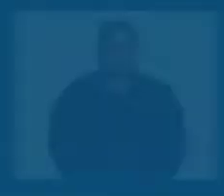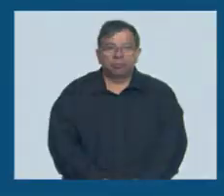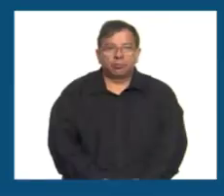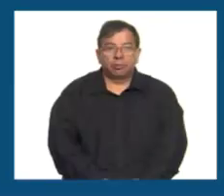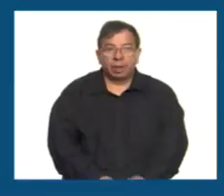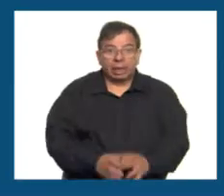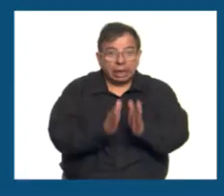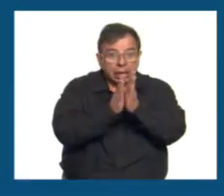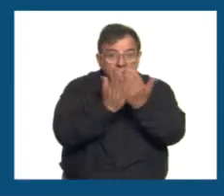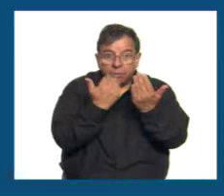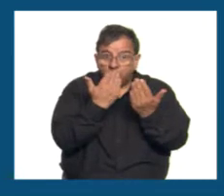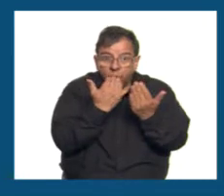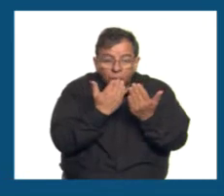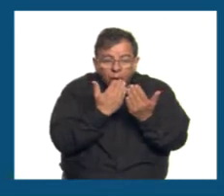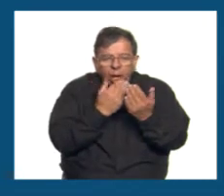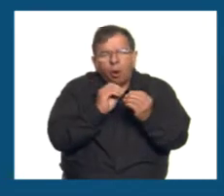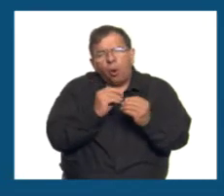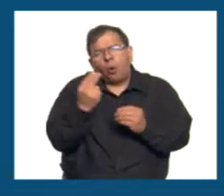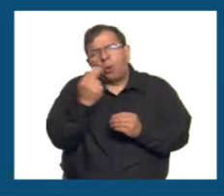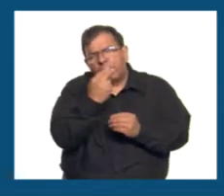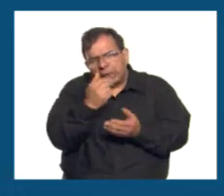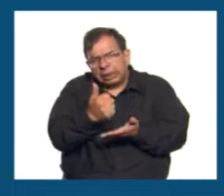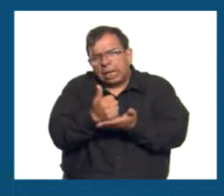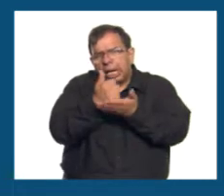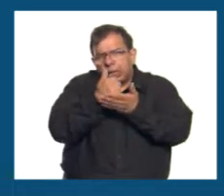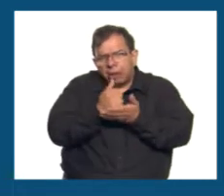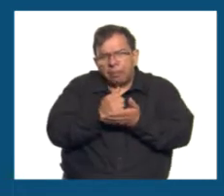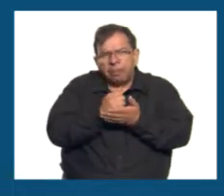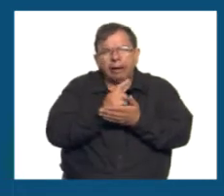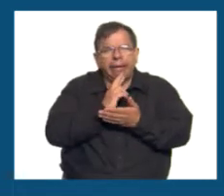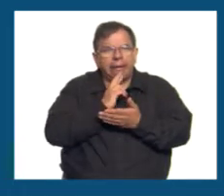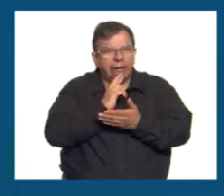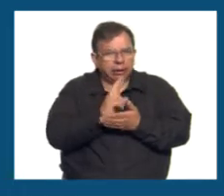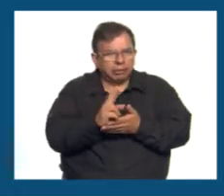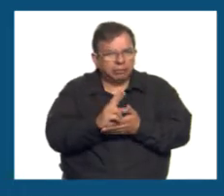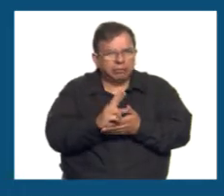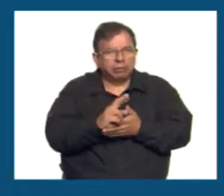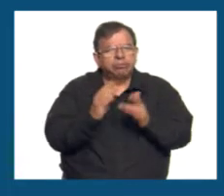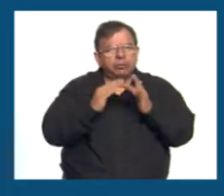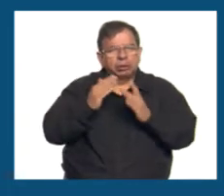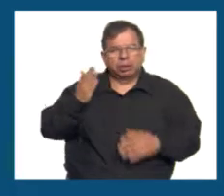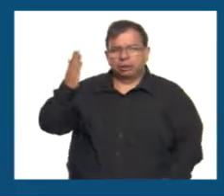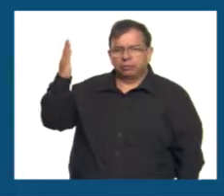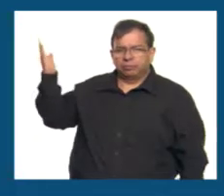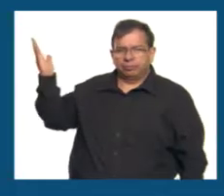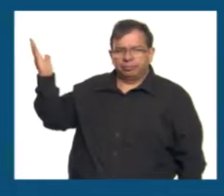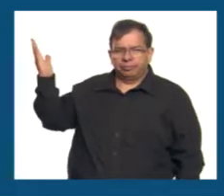Si no tienes el libro de texto o necesitas ayuda para responder las preguntas, contáctanos.